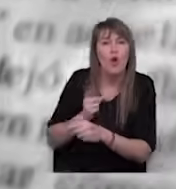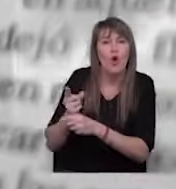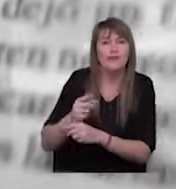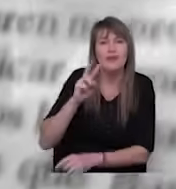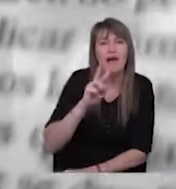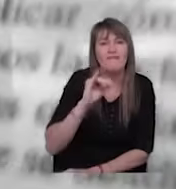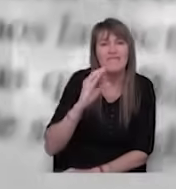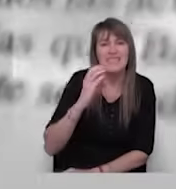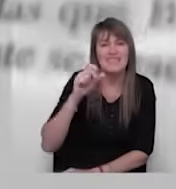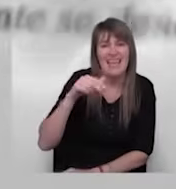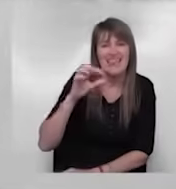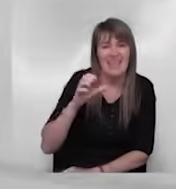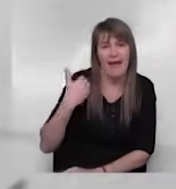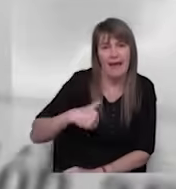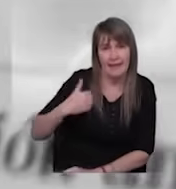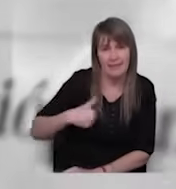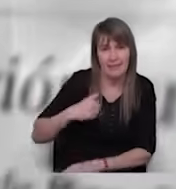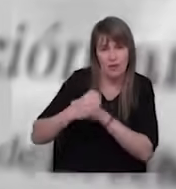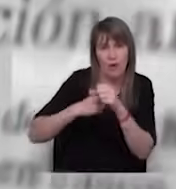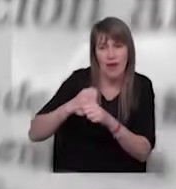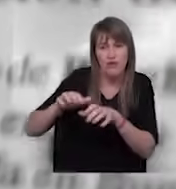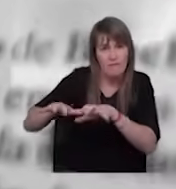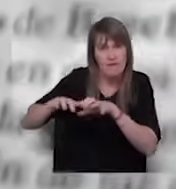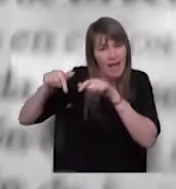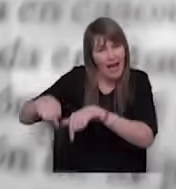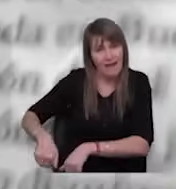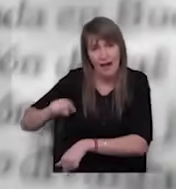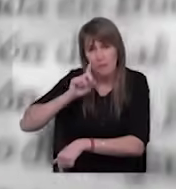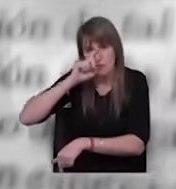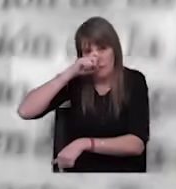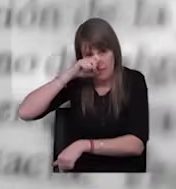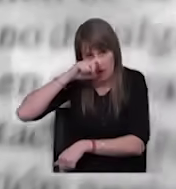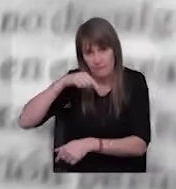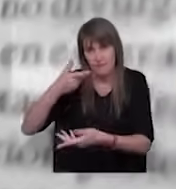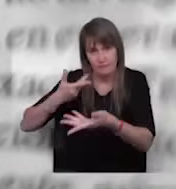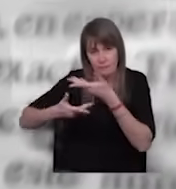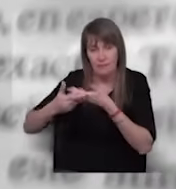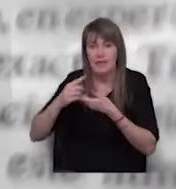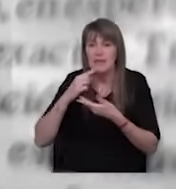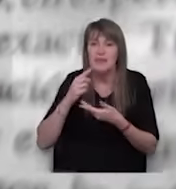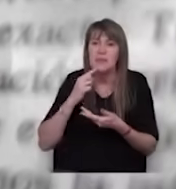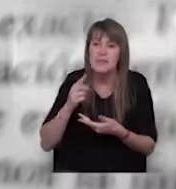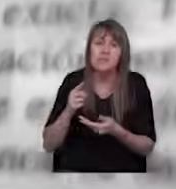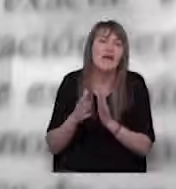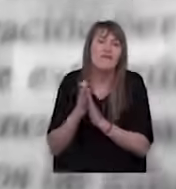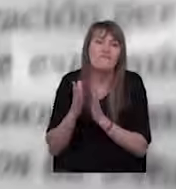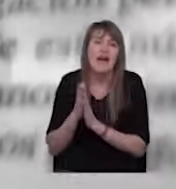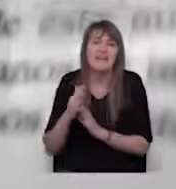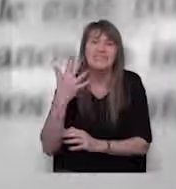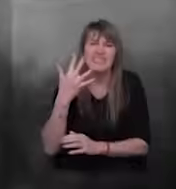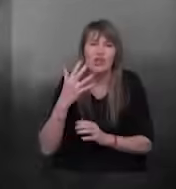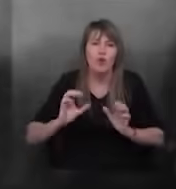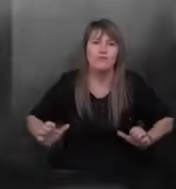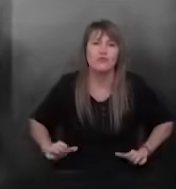Vicente, argentino radicado desde hace varios años en Montevideo, a cambio de lo cual el CIDE dictaría el curso a los